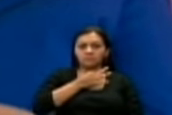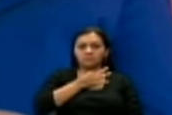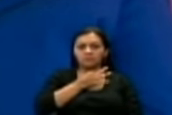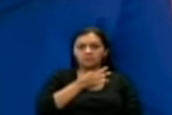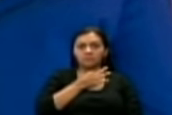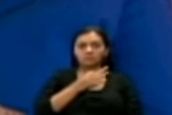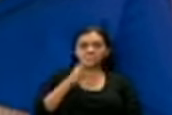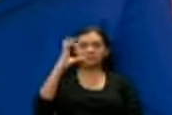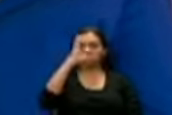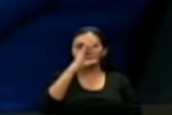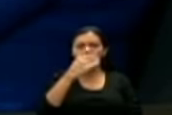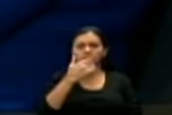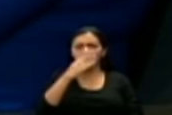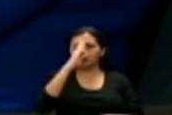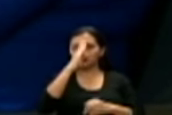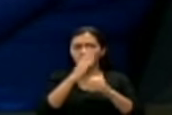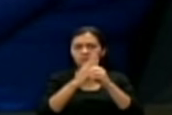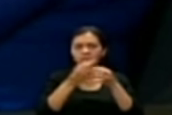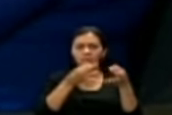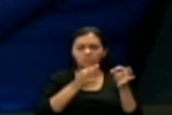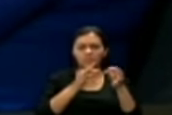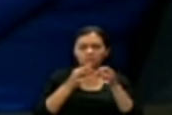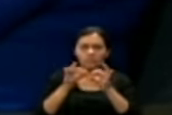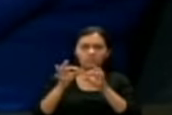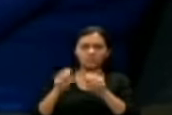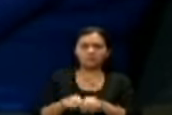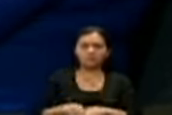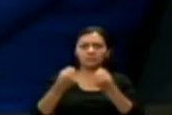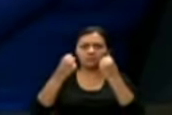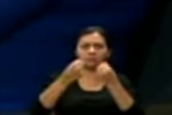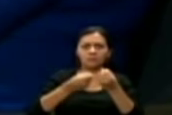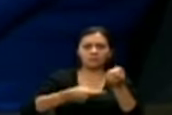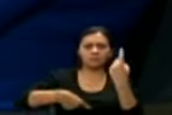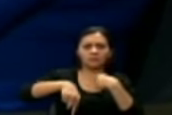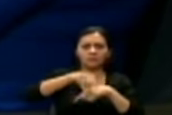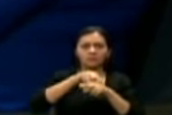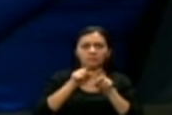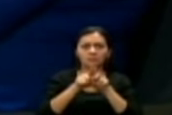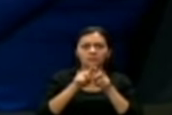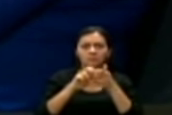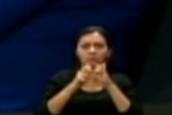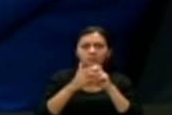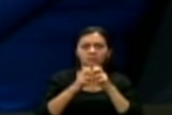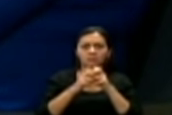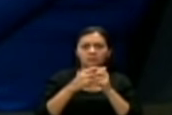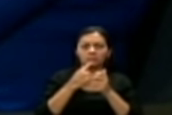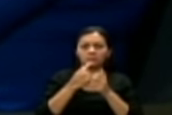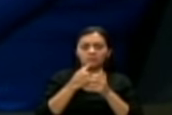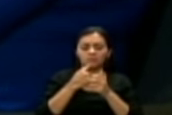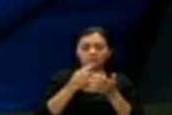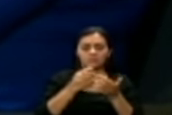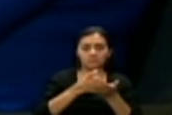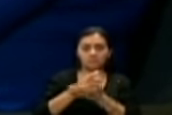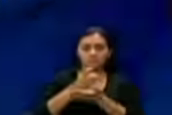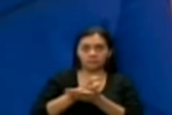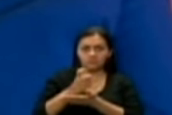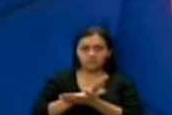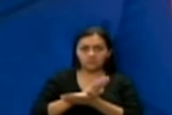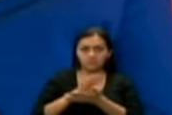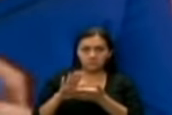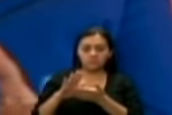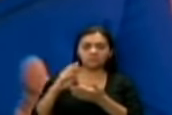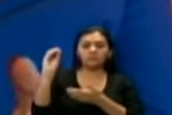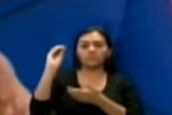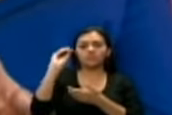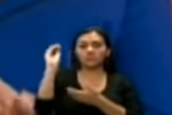buscan a través de múltiples formas de retornar, de regresar, ya sea a través de golpes convencionales o